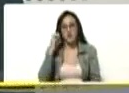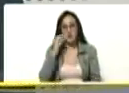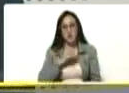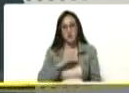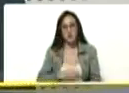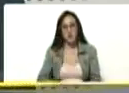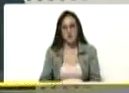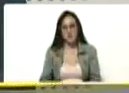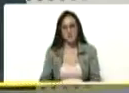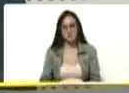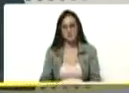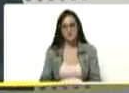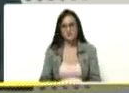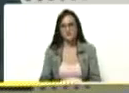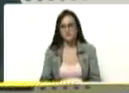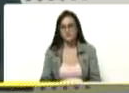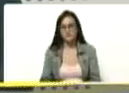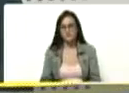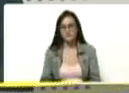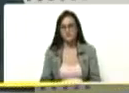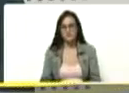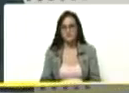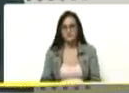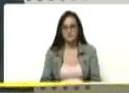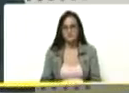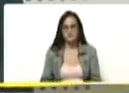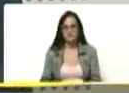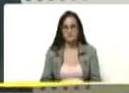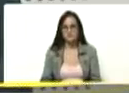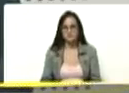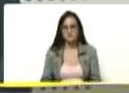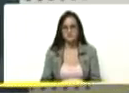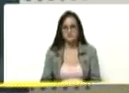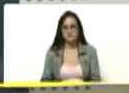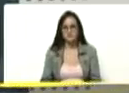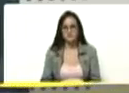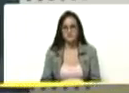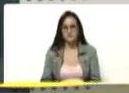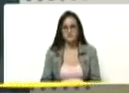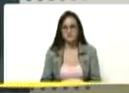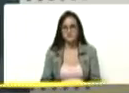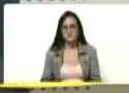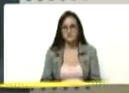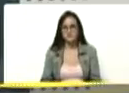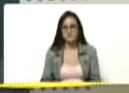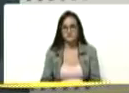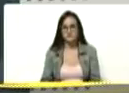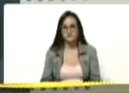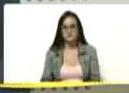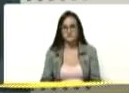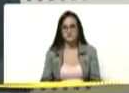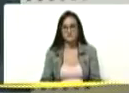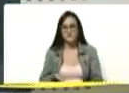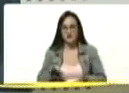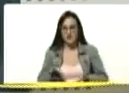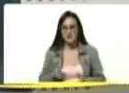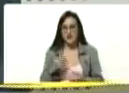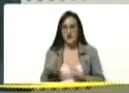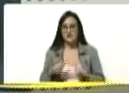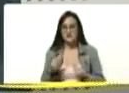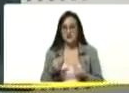And rest with the comfort to know that the majority of the world is with you. Y hacer además que